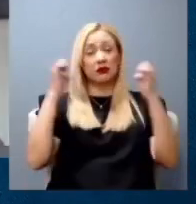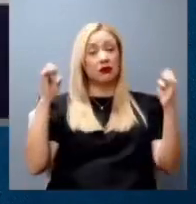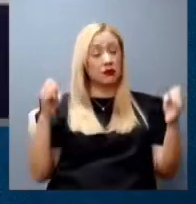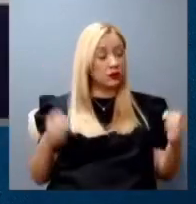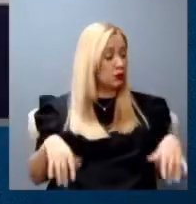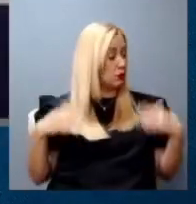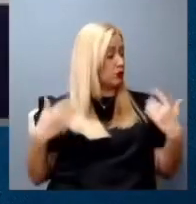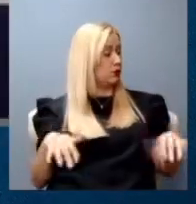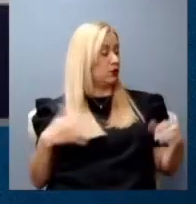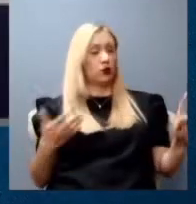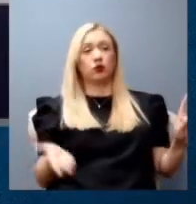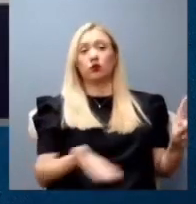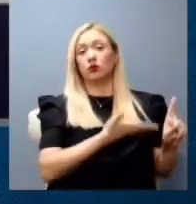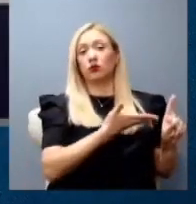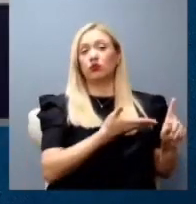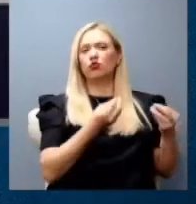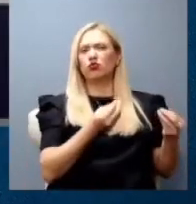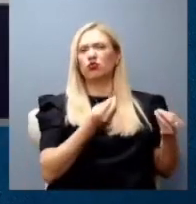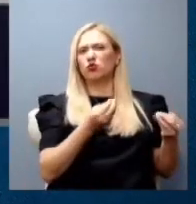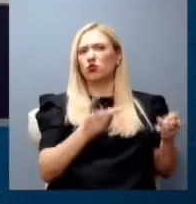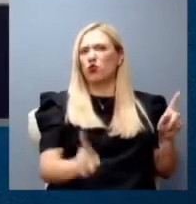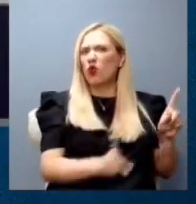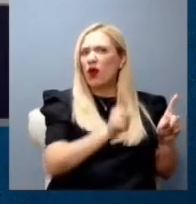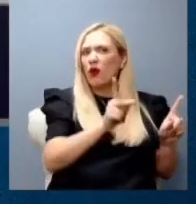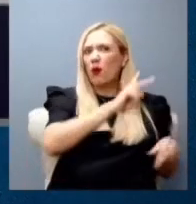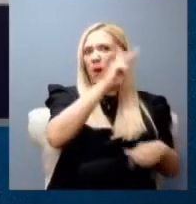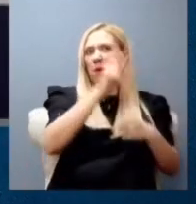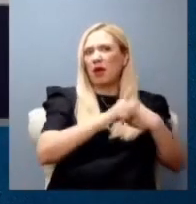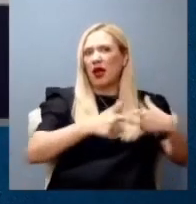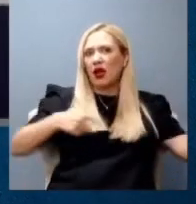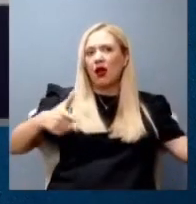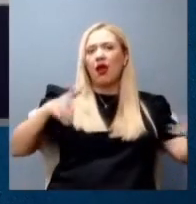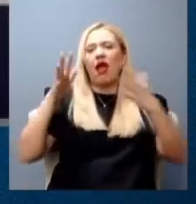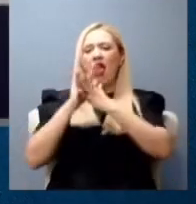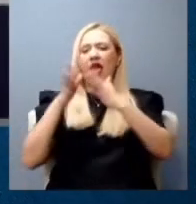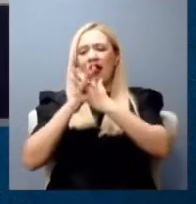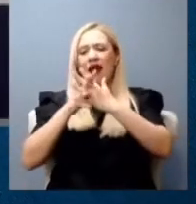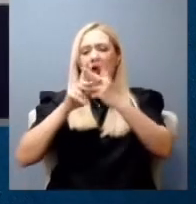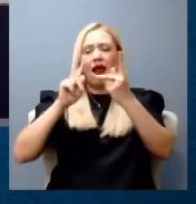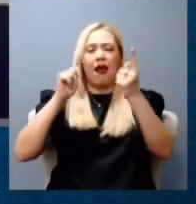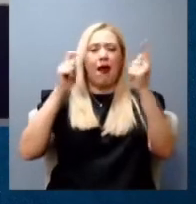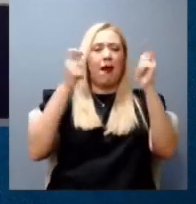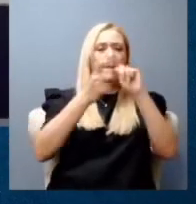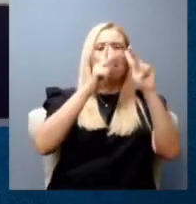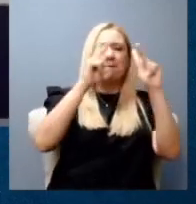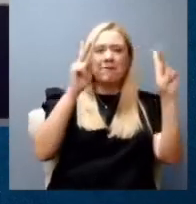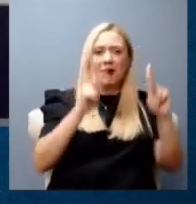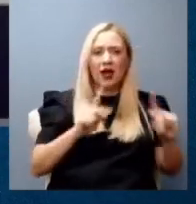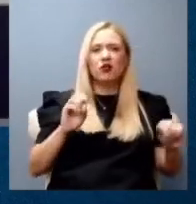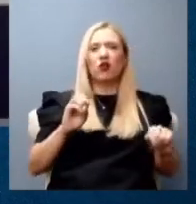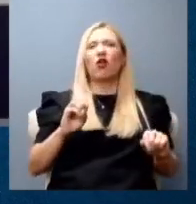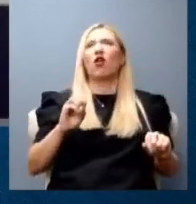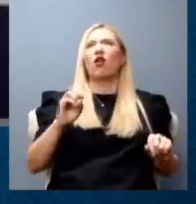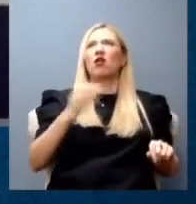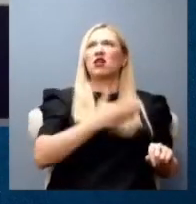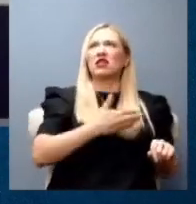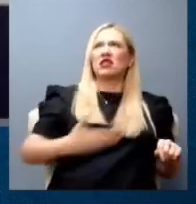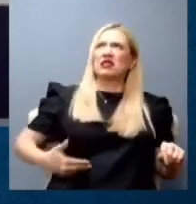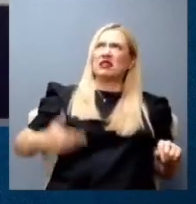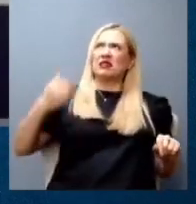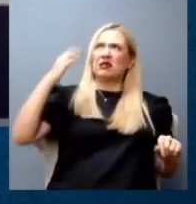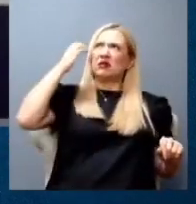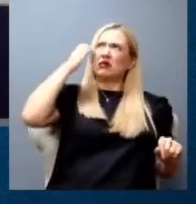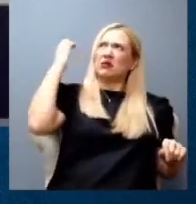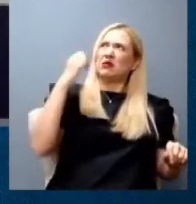de violencia masiva, de transición de la guerra a la paz o de transiciones de regímenes autoritarios a